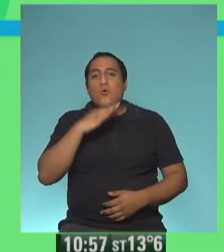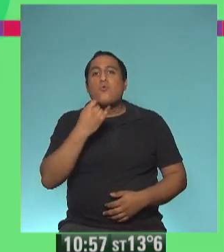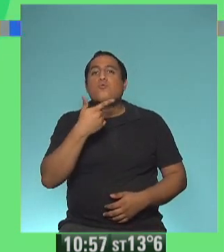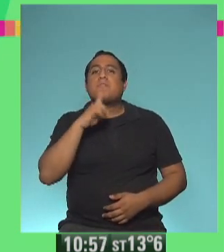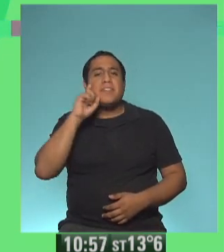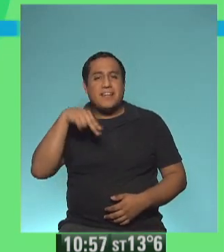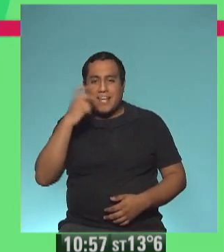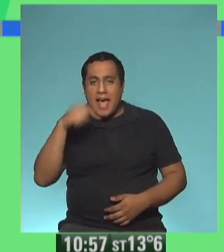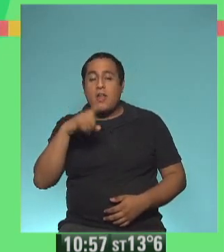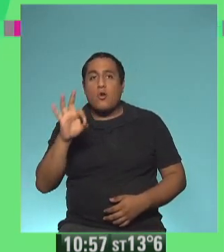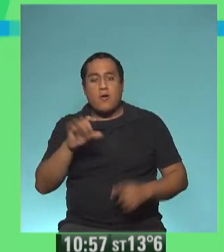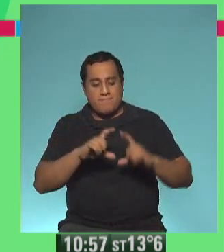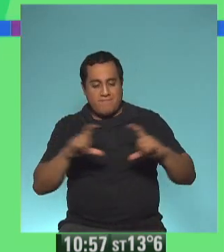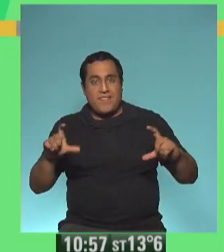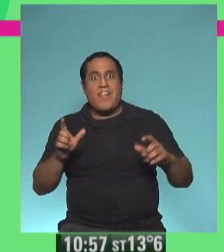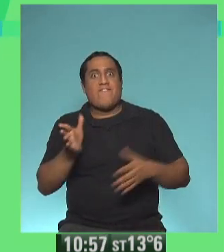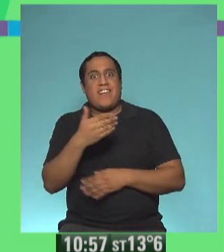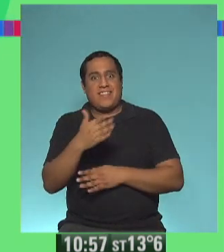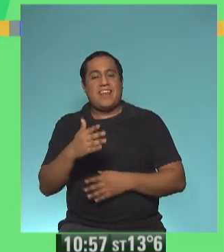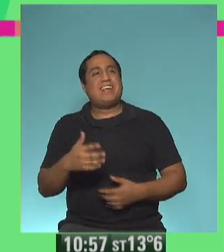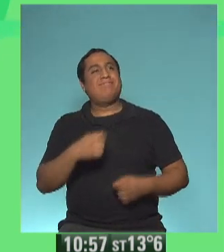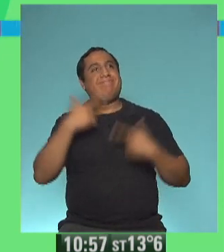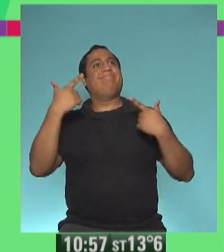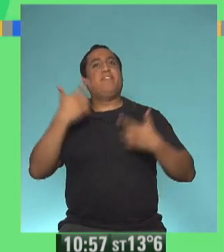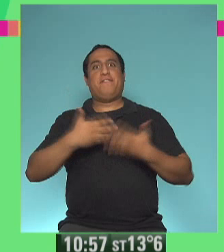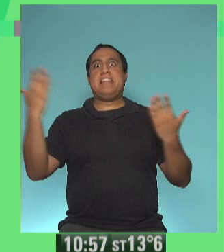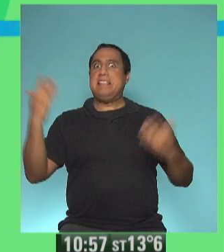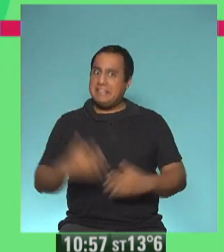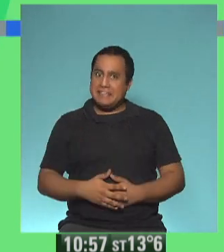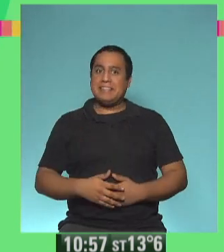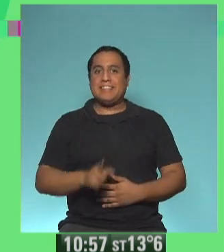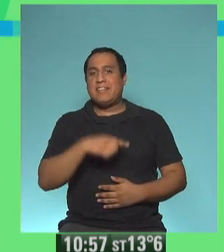viniendo que linda bandera que ha dicho esa sonrisa de justiniano feliz